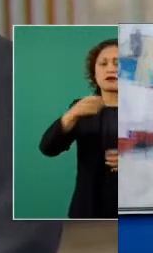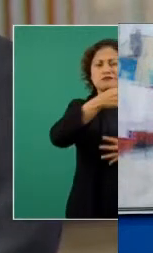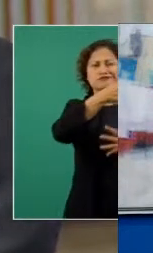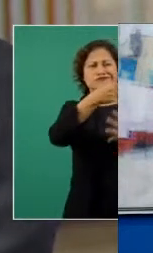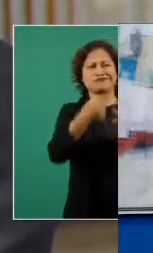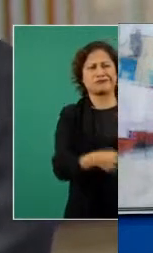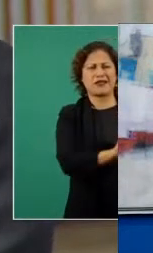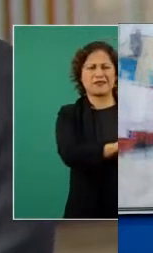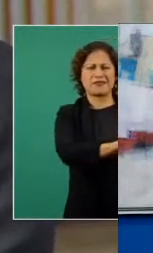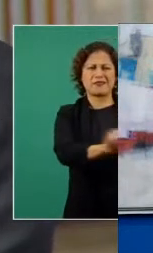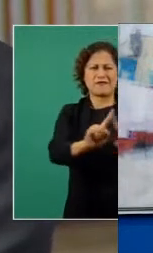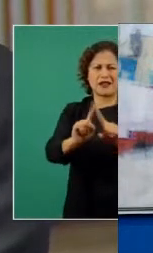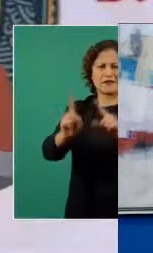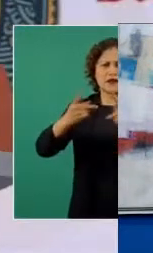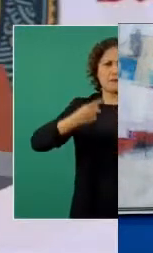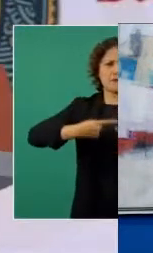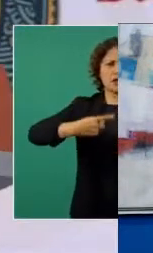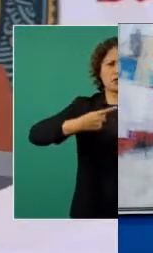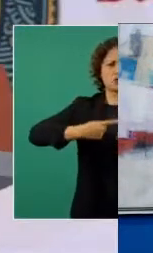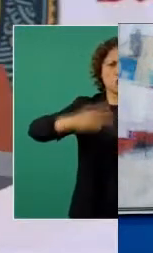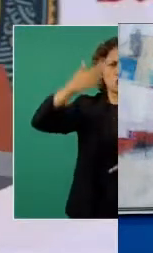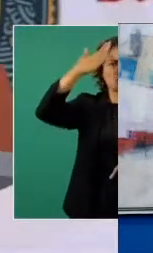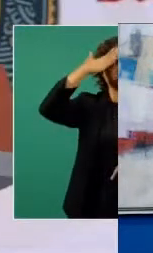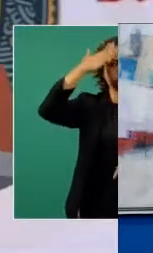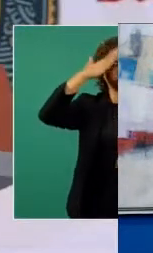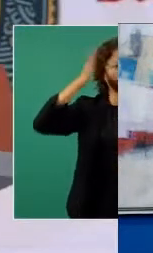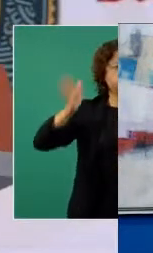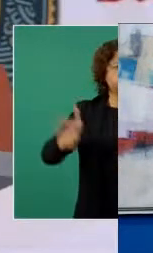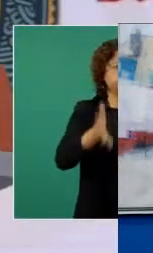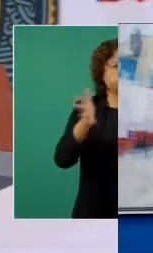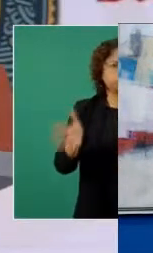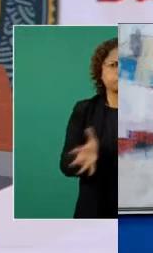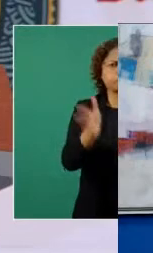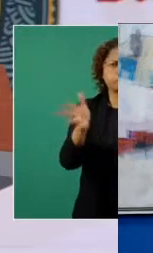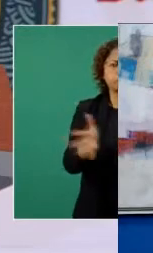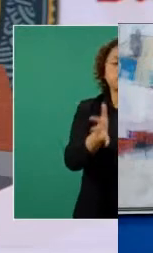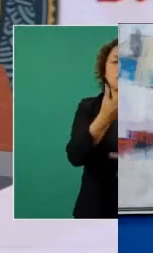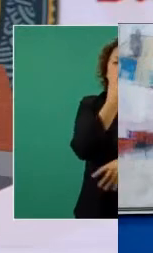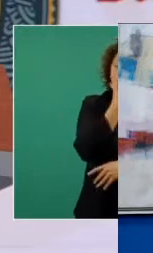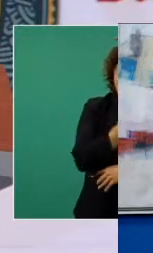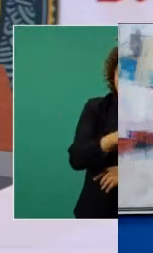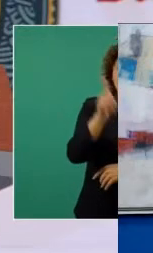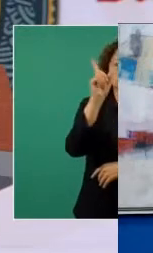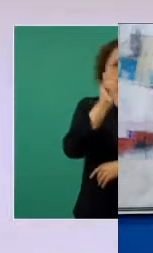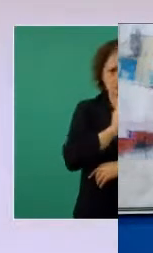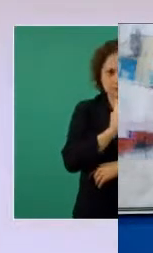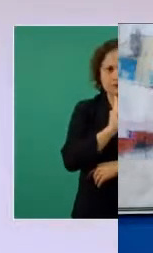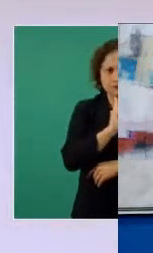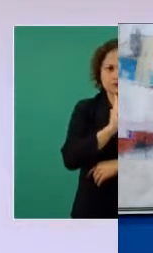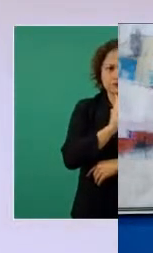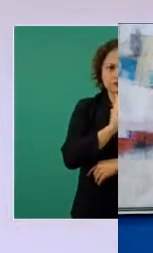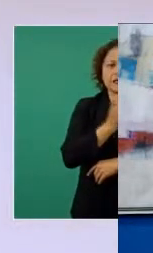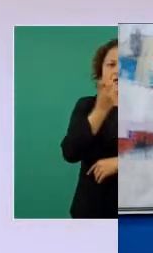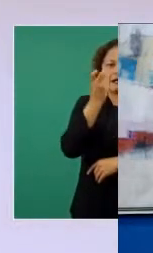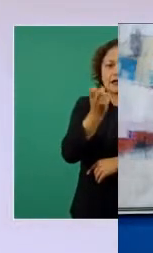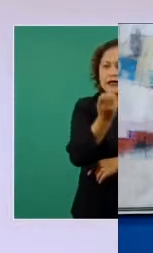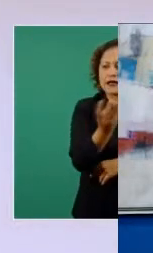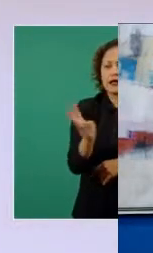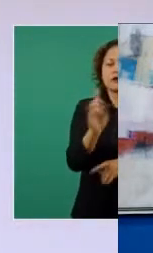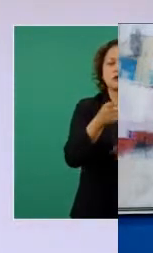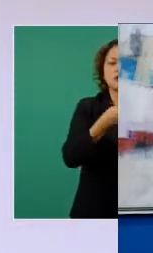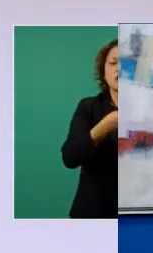otros dirigentes, mujeres y hombres que comenzaron la lucha por la